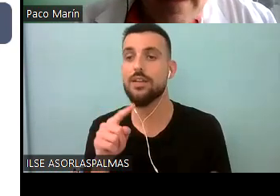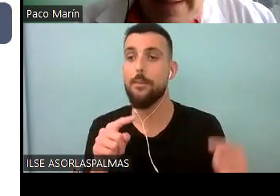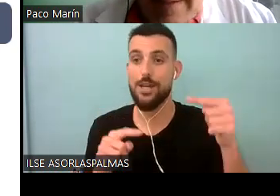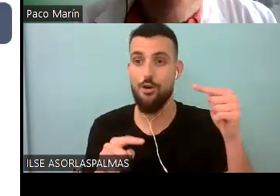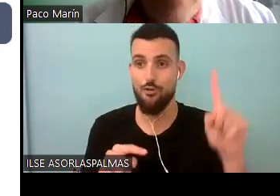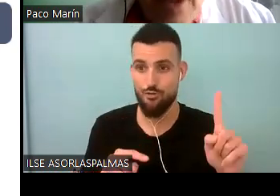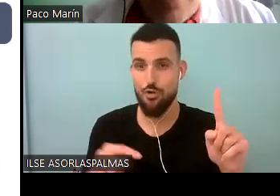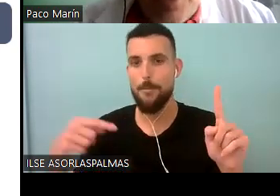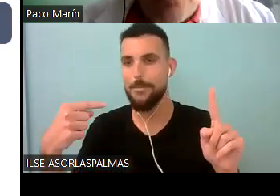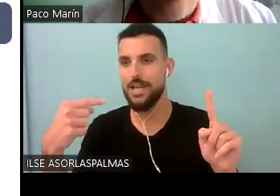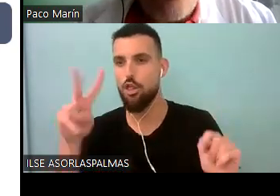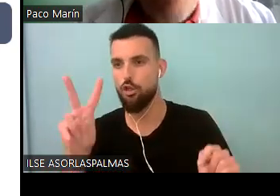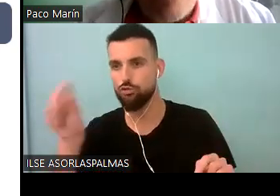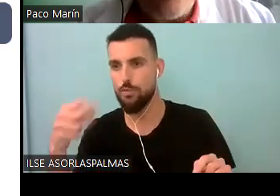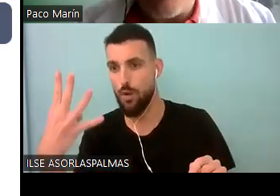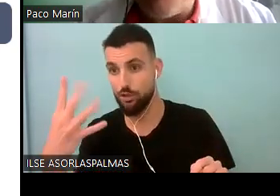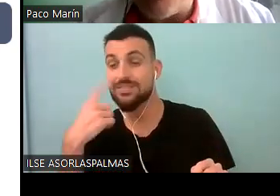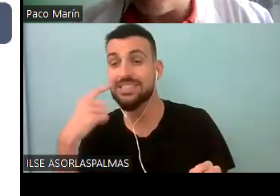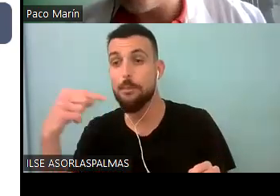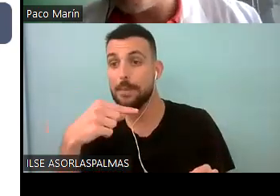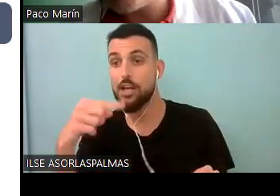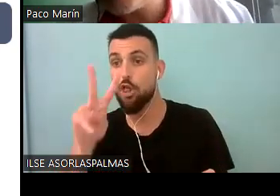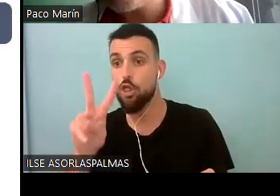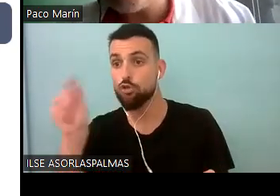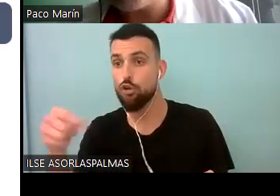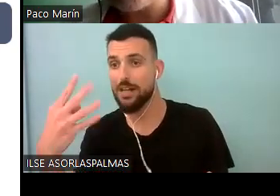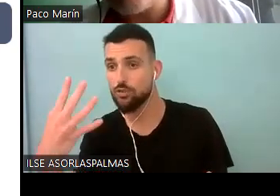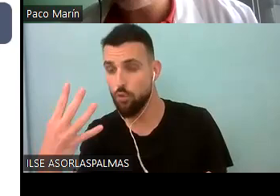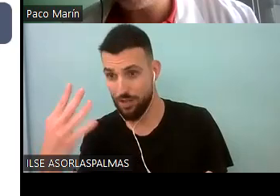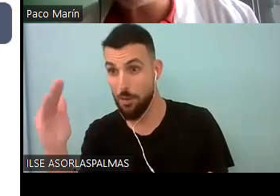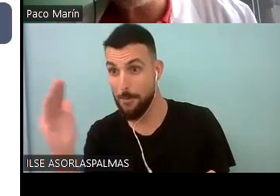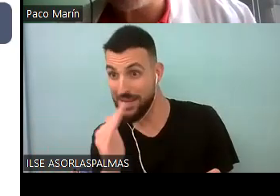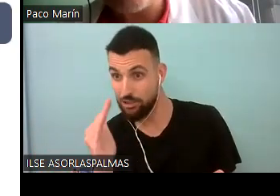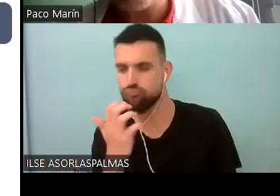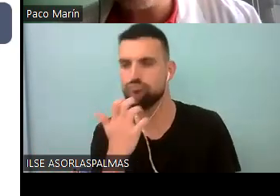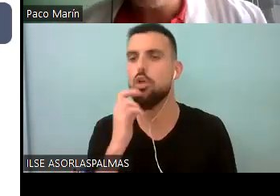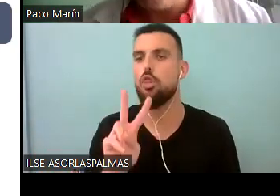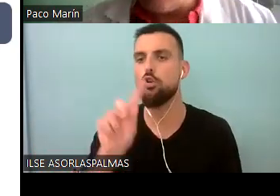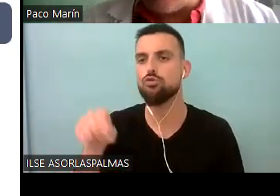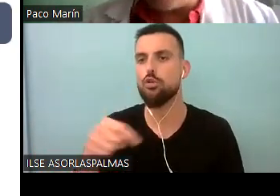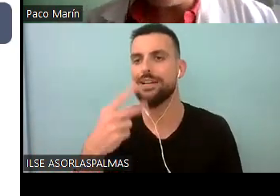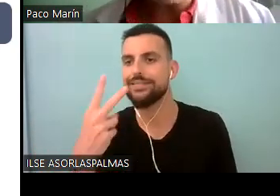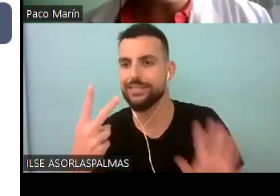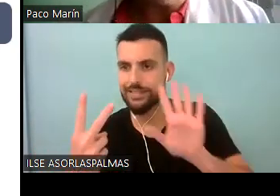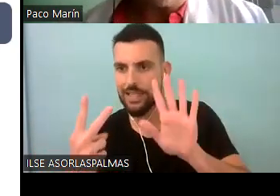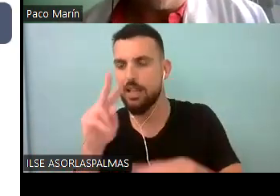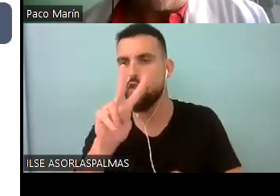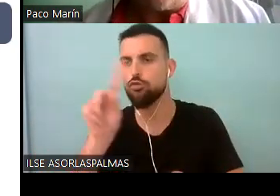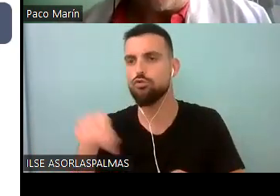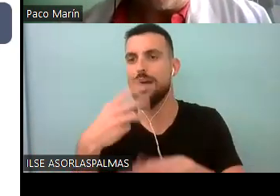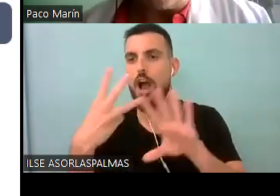valor es inferior a menos 2,4, es decir, menos 2,7, menos 2,8, menos 3,5, ahí hablaríamos